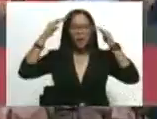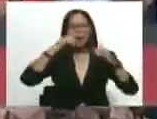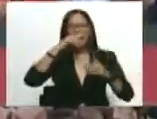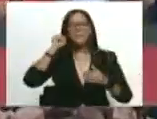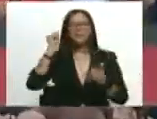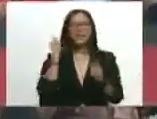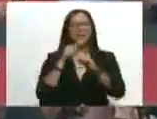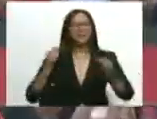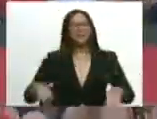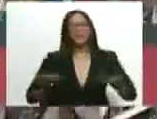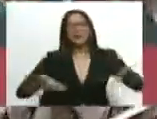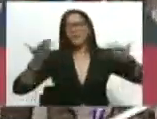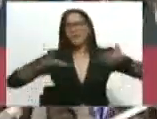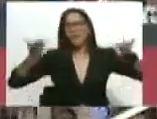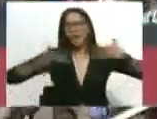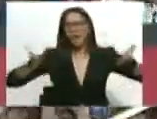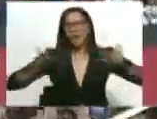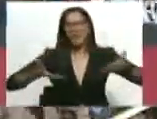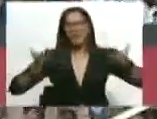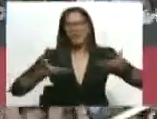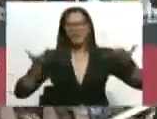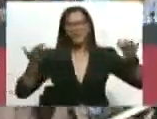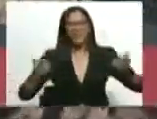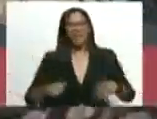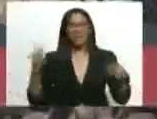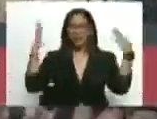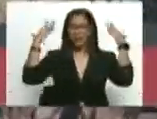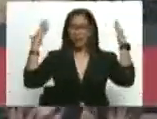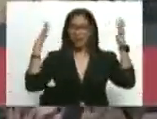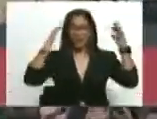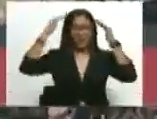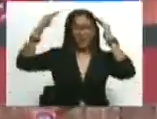aquí pues arriba arriba arriba arriba arriba arriba arriba arriba arriba saluda